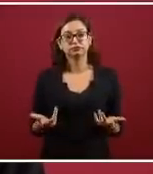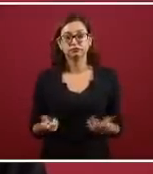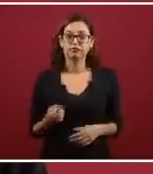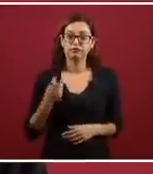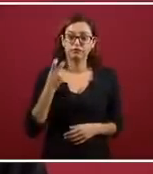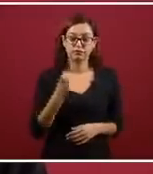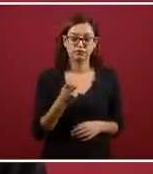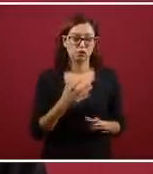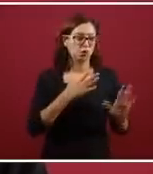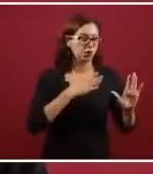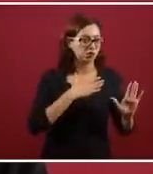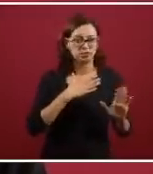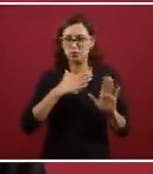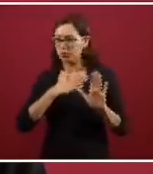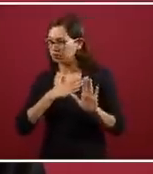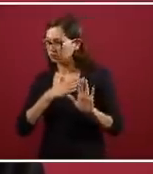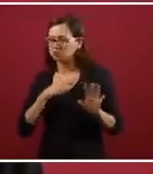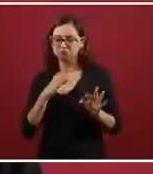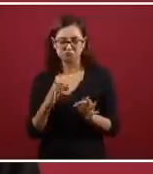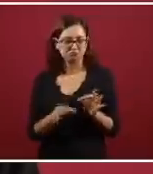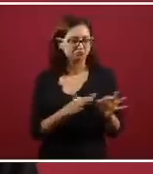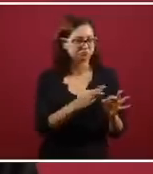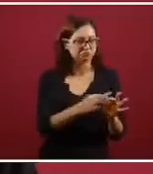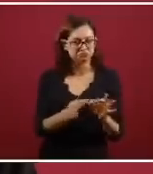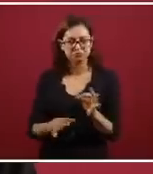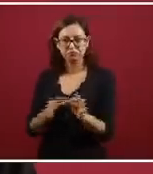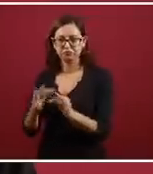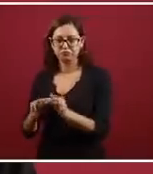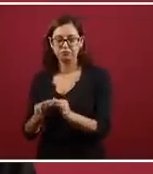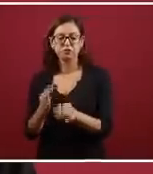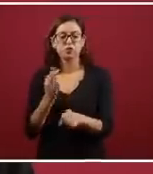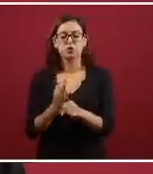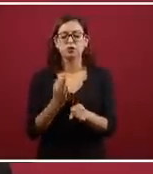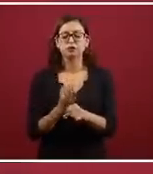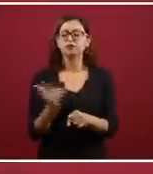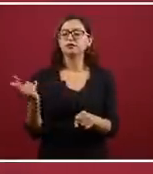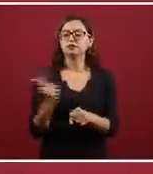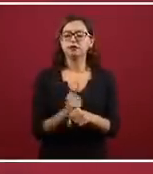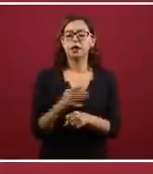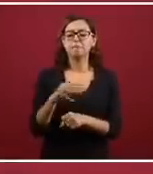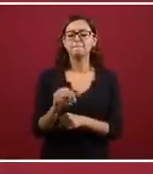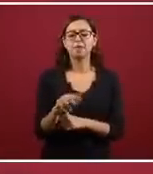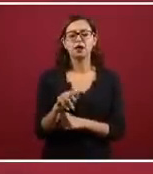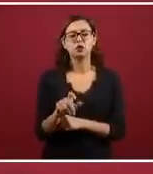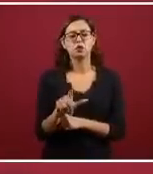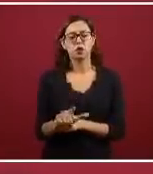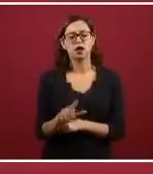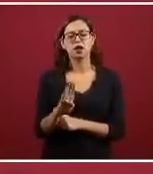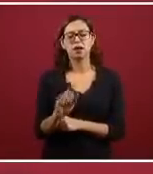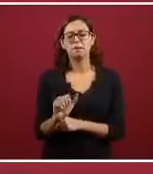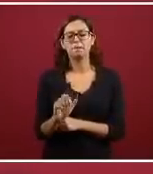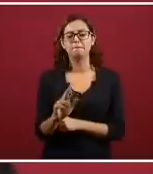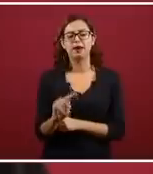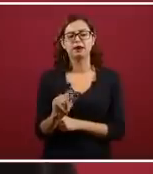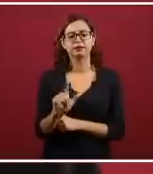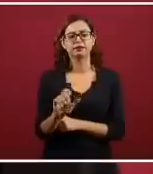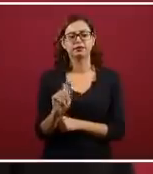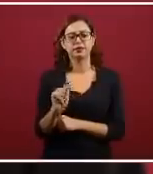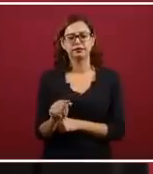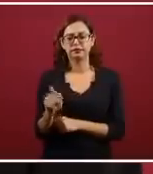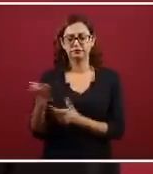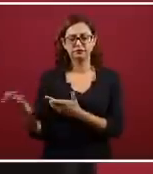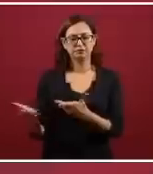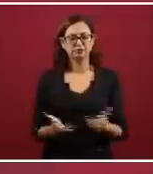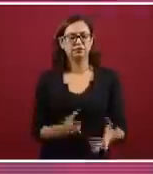eso. El licenciado Manuel Bartlett va a informarles en qué consistió